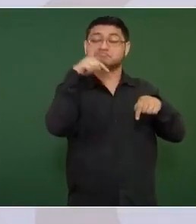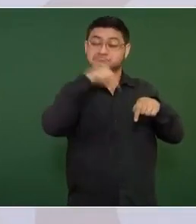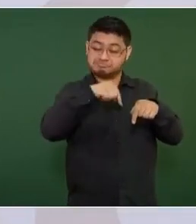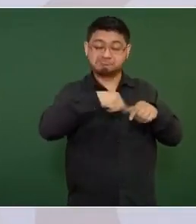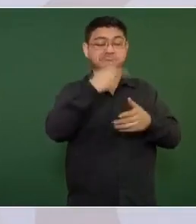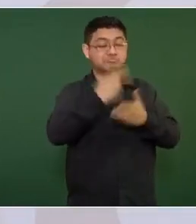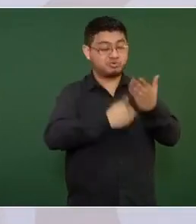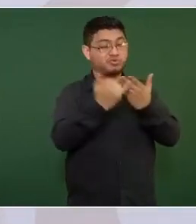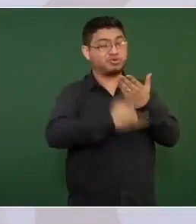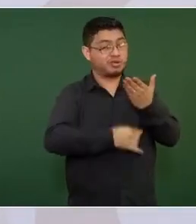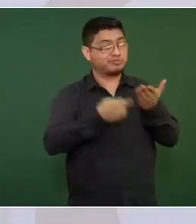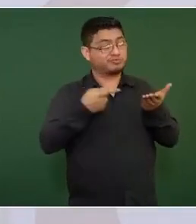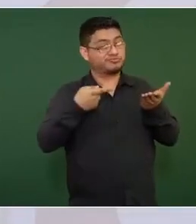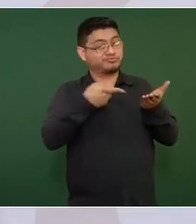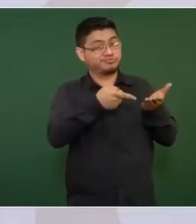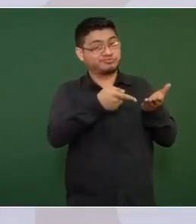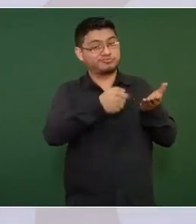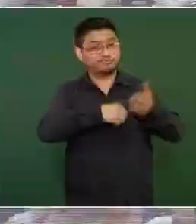obra.